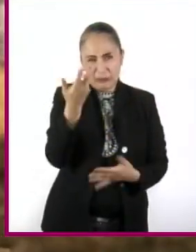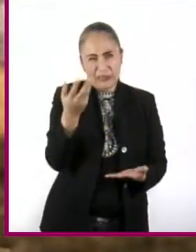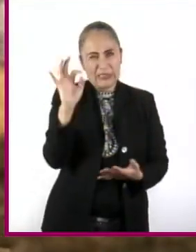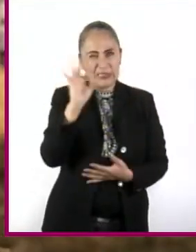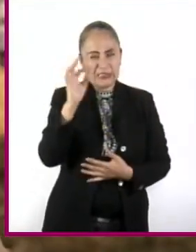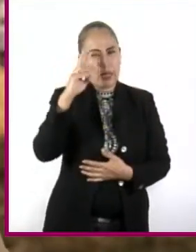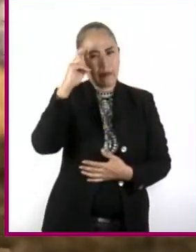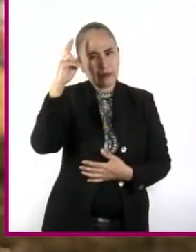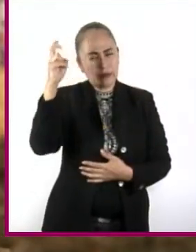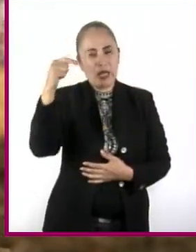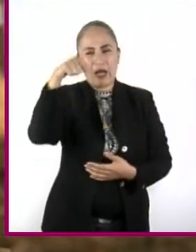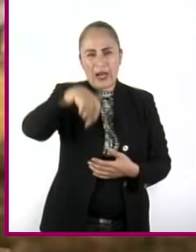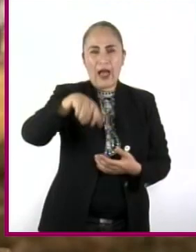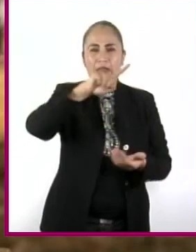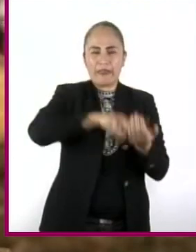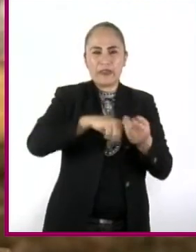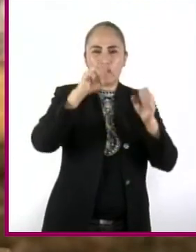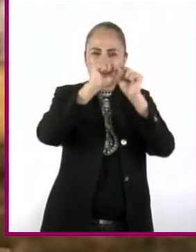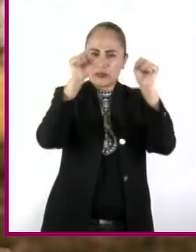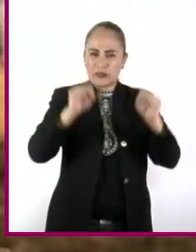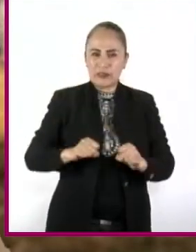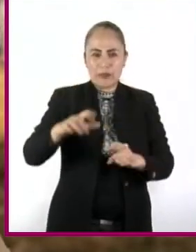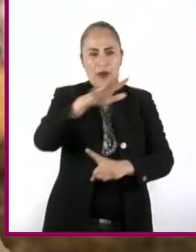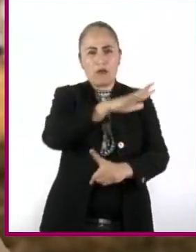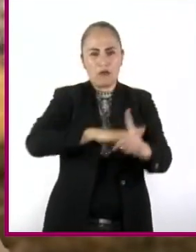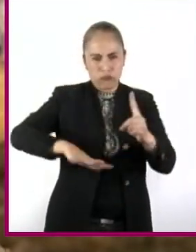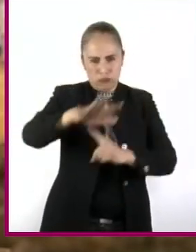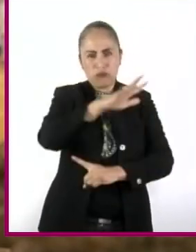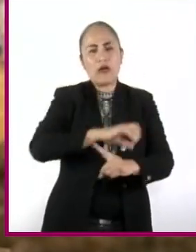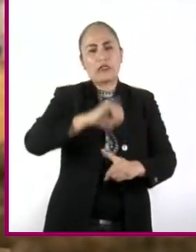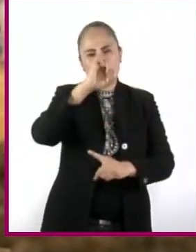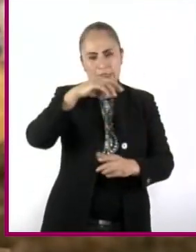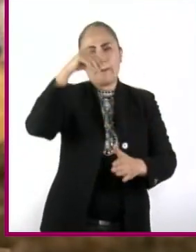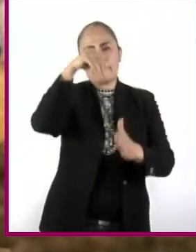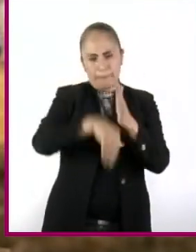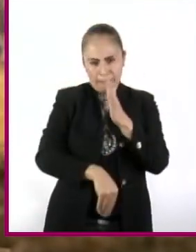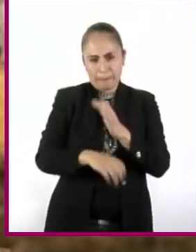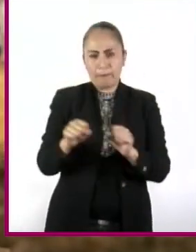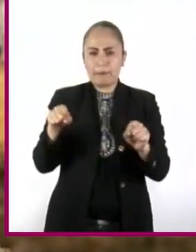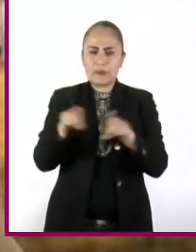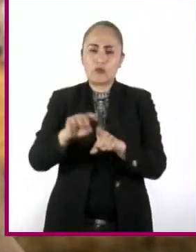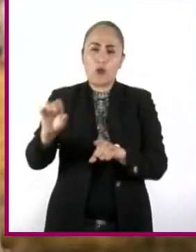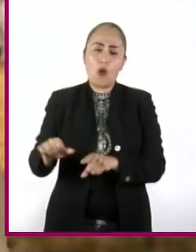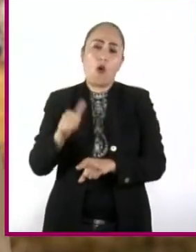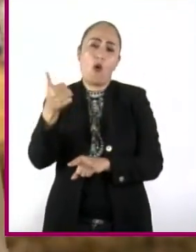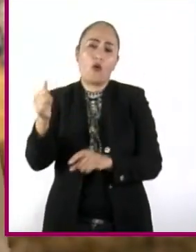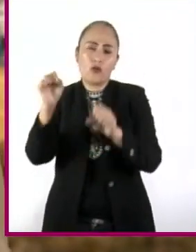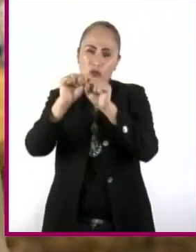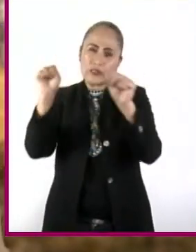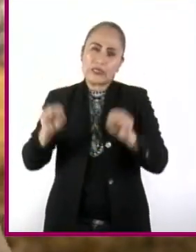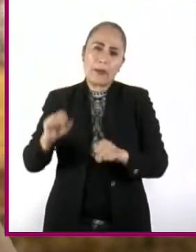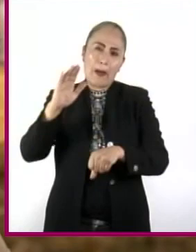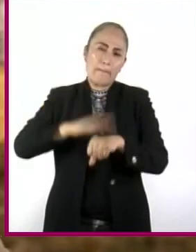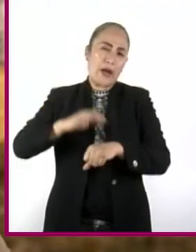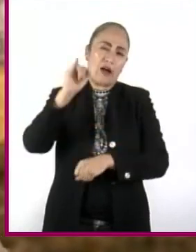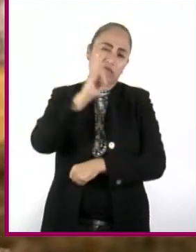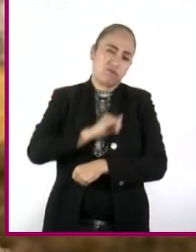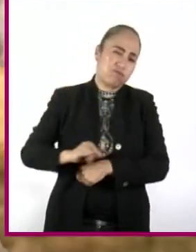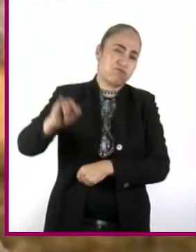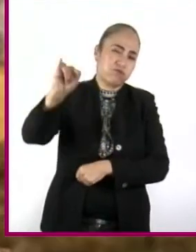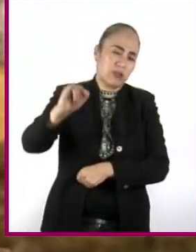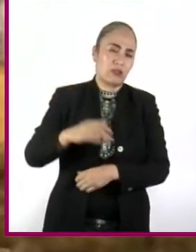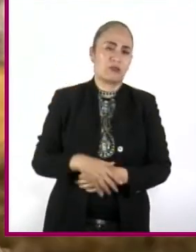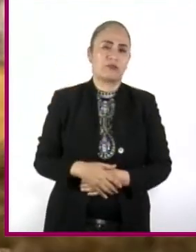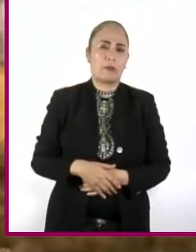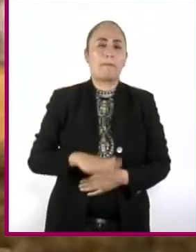este sistema no solo afectó al medio que lo rodeaba, sino a otros sistemas quizás más alejados. Todo como